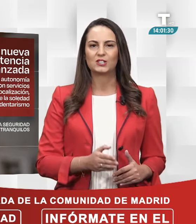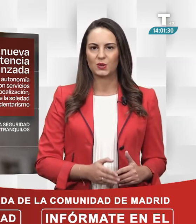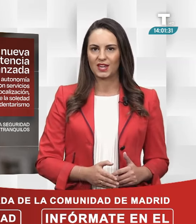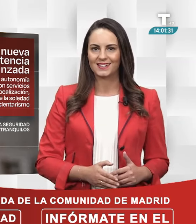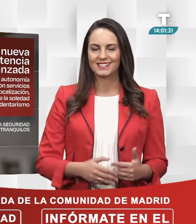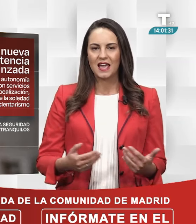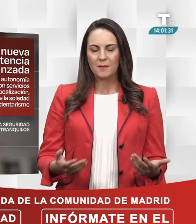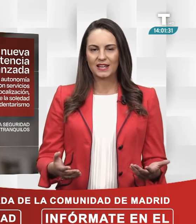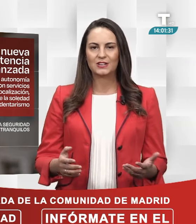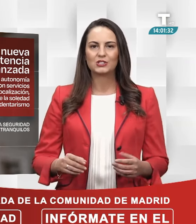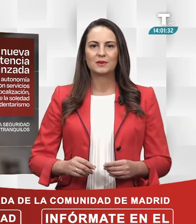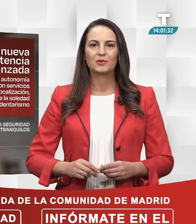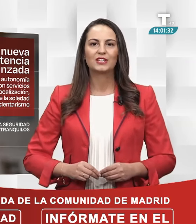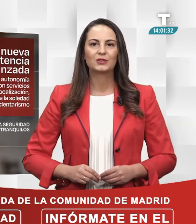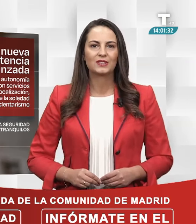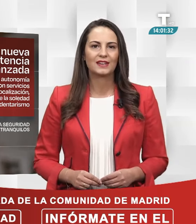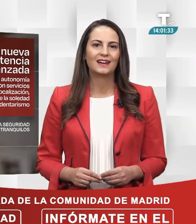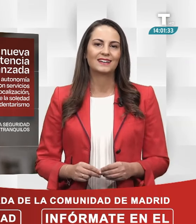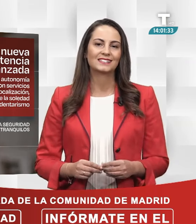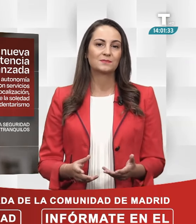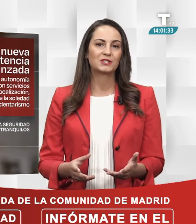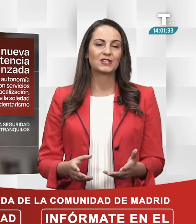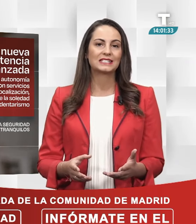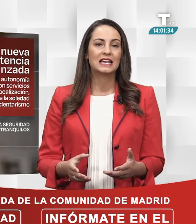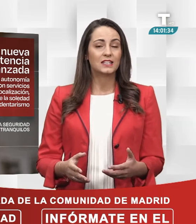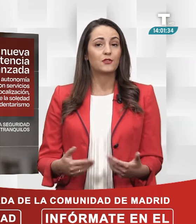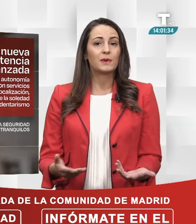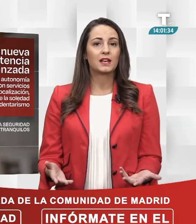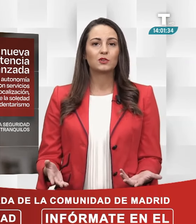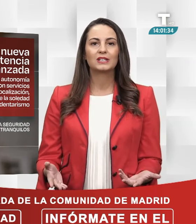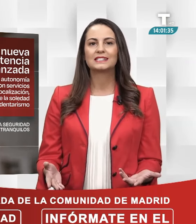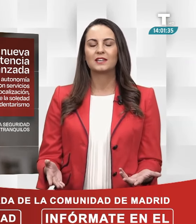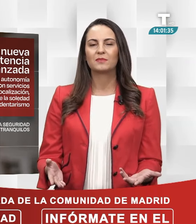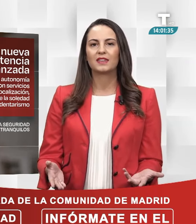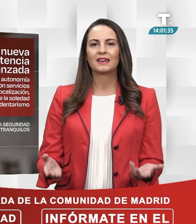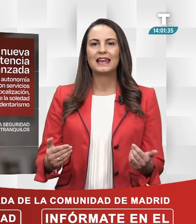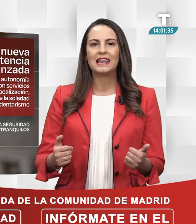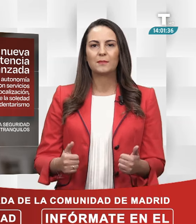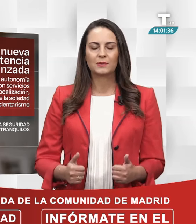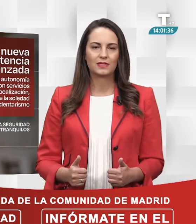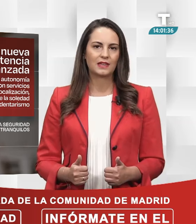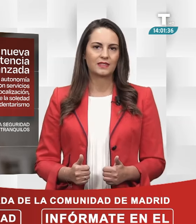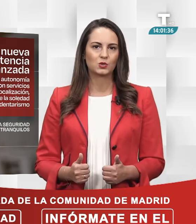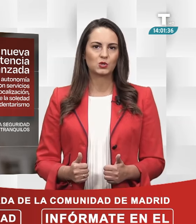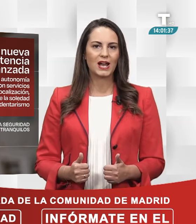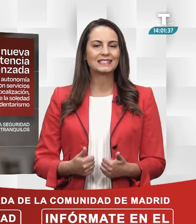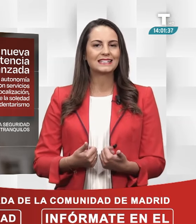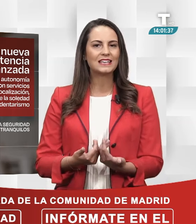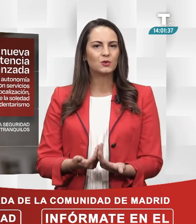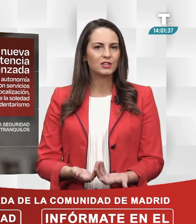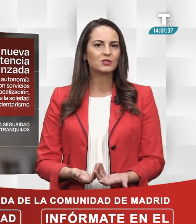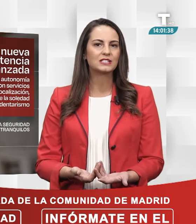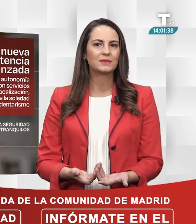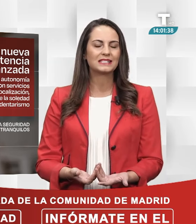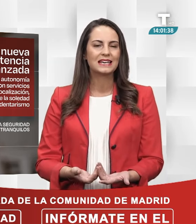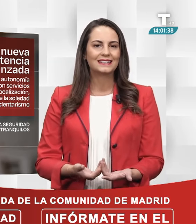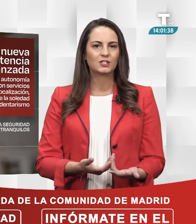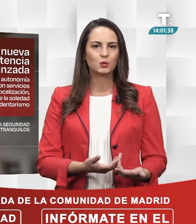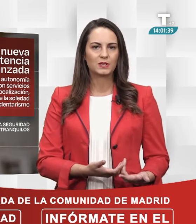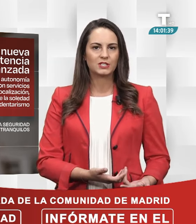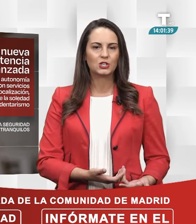y sociales. Para ello se monitorizará a estas personas de forma remota y sin invadir la privacidad de sus hogares, incluyendo